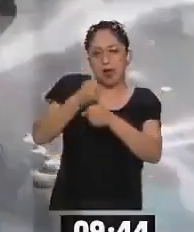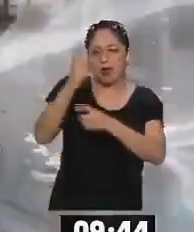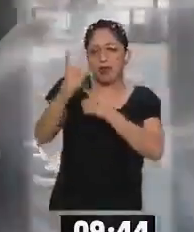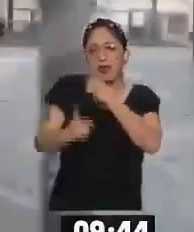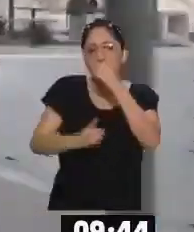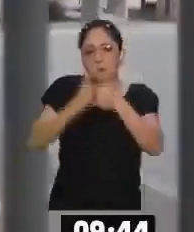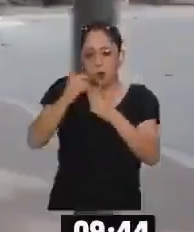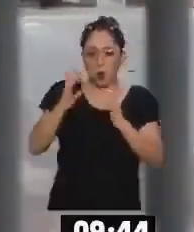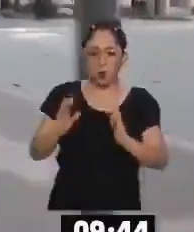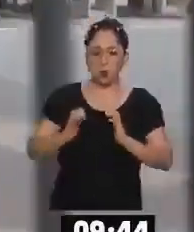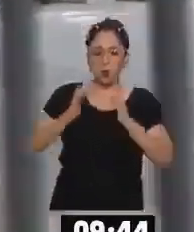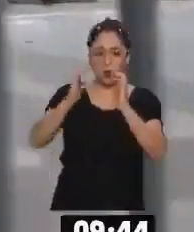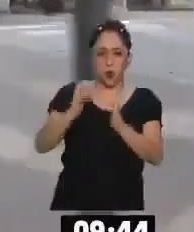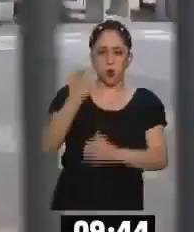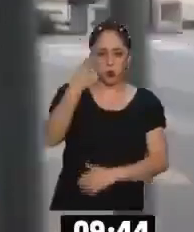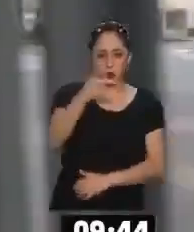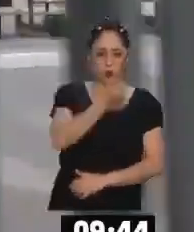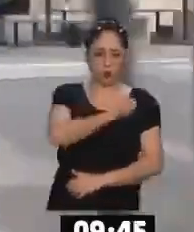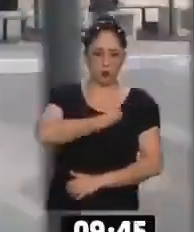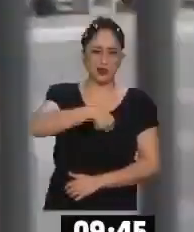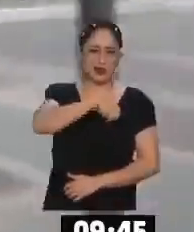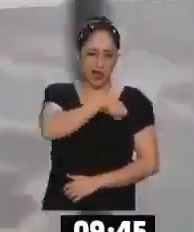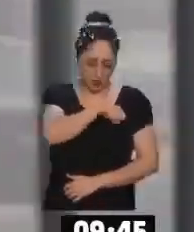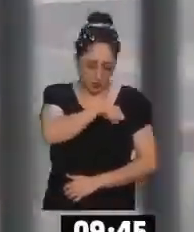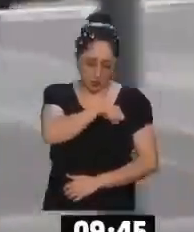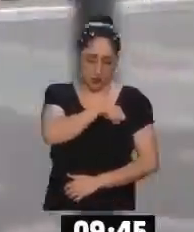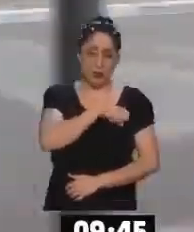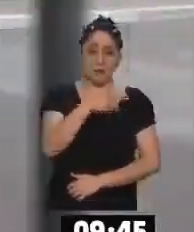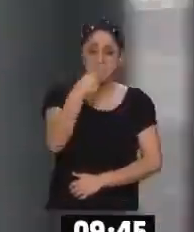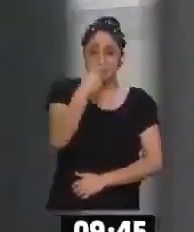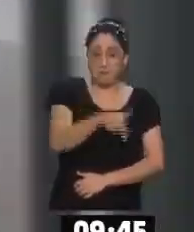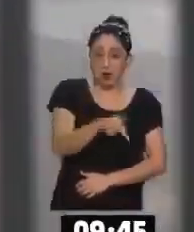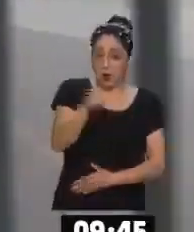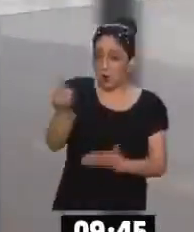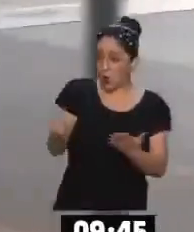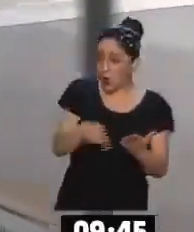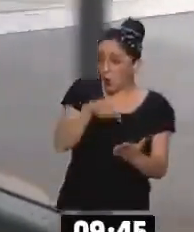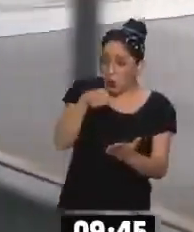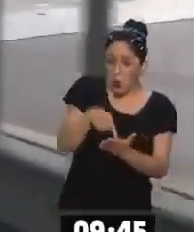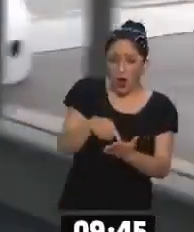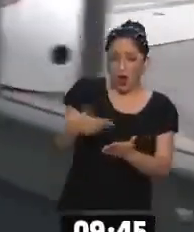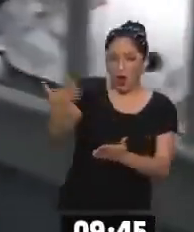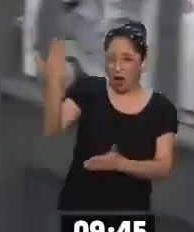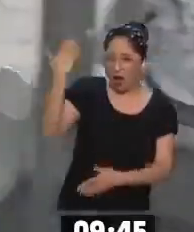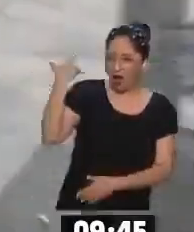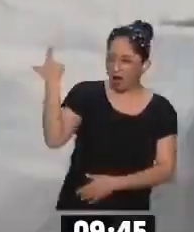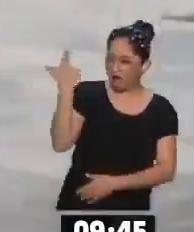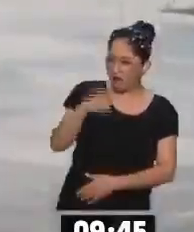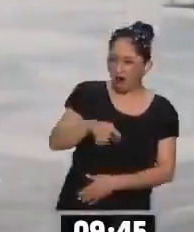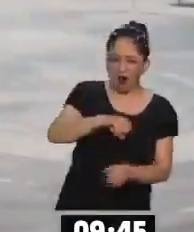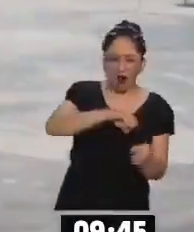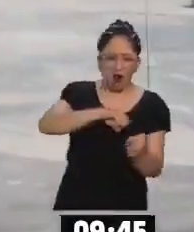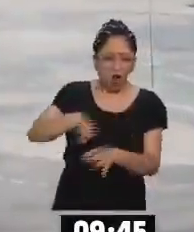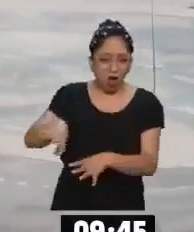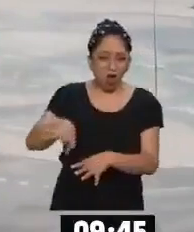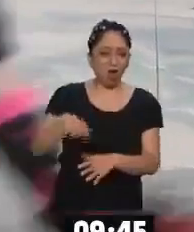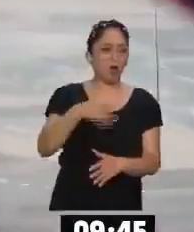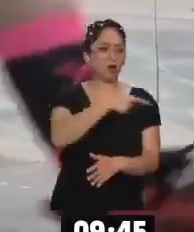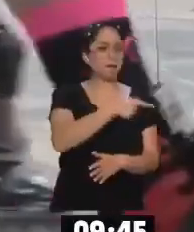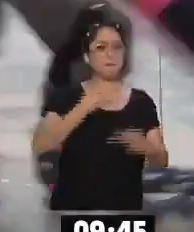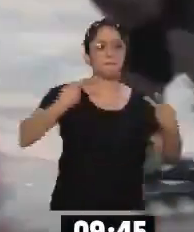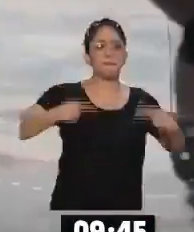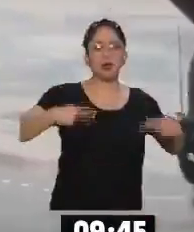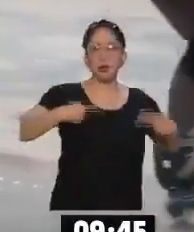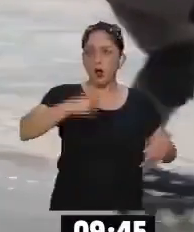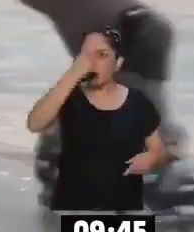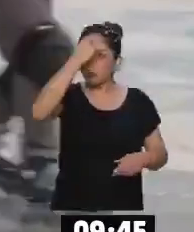no vayas a, sino en abandono casi. Entonces se me hacen unas iniciativas muy padres y pues creo que